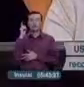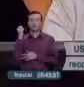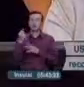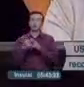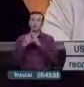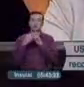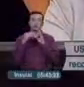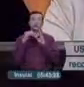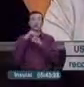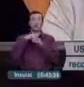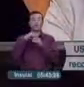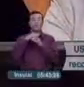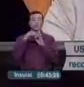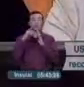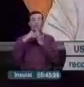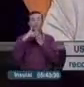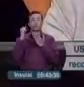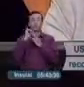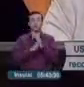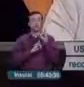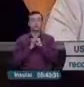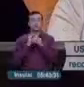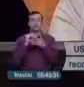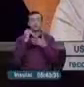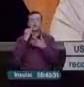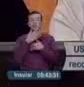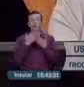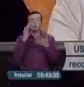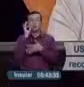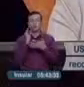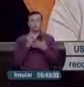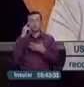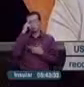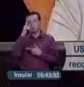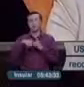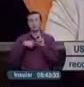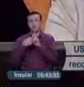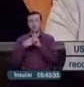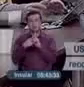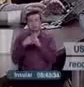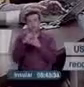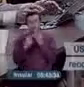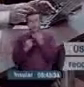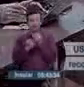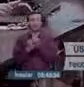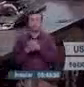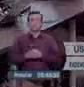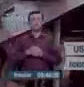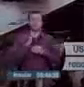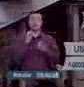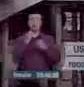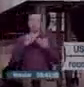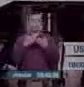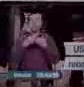se prevén del Fondo Monetario Internacional y la diferencia es con presupuesto general del Estado y otros. El equipo evaluador